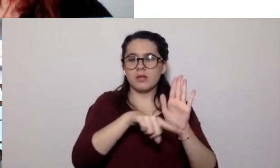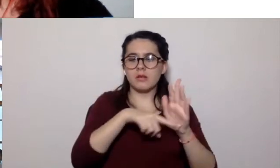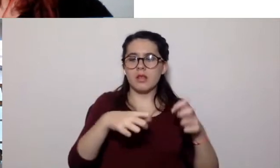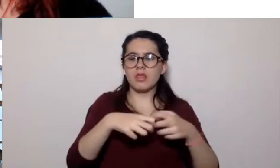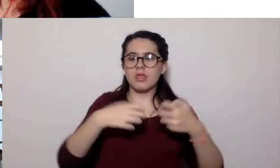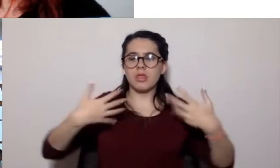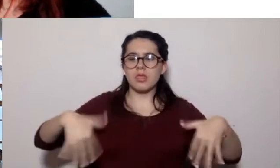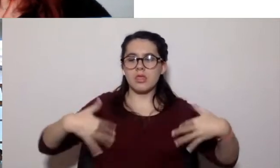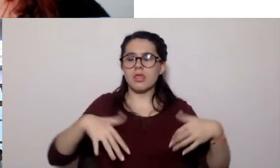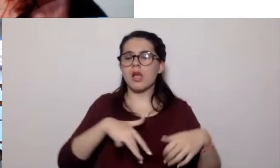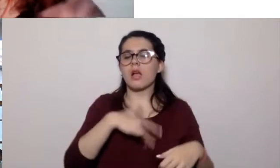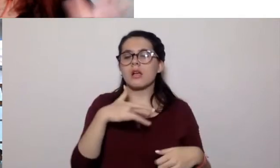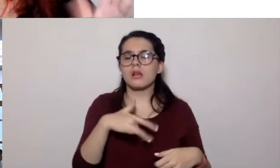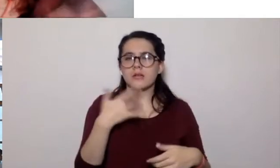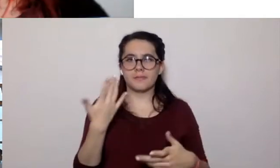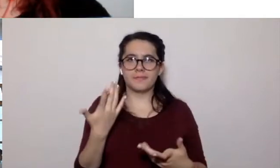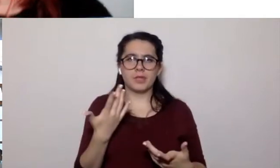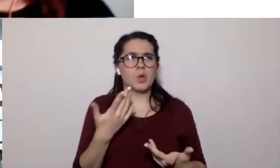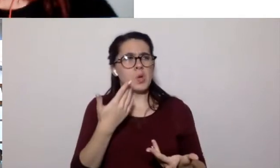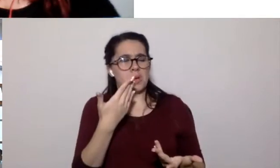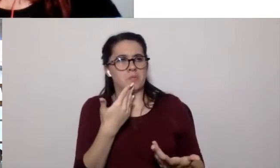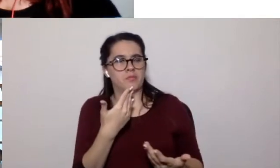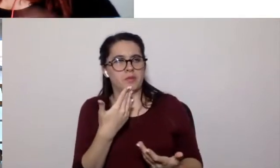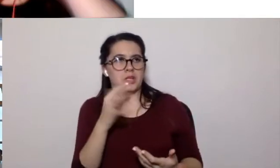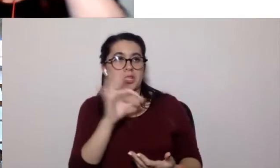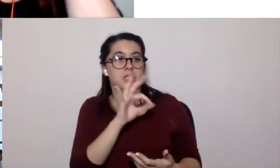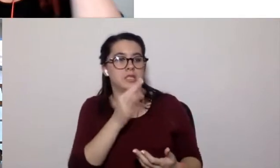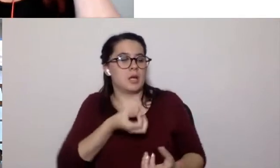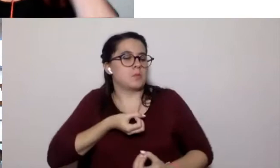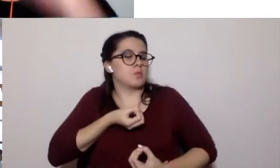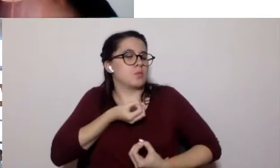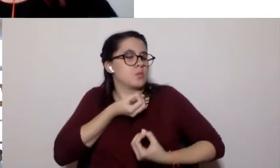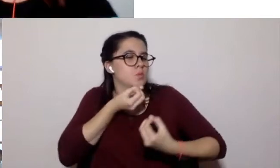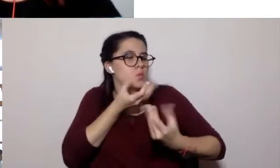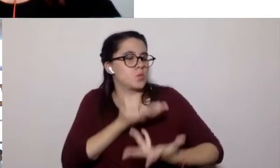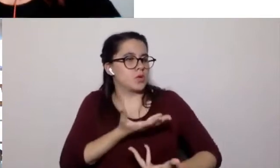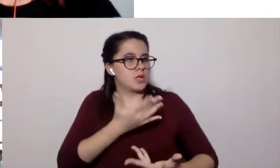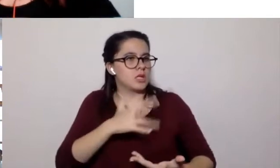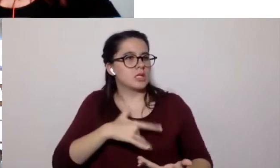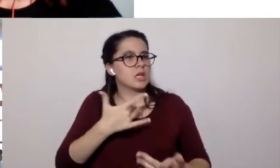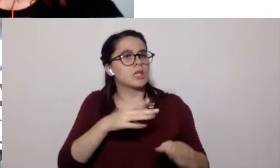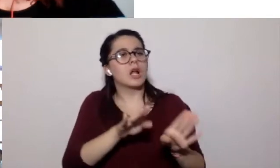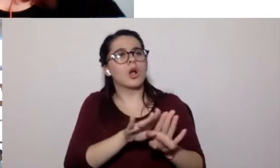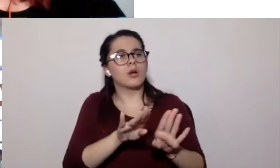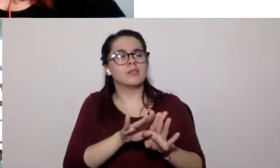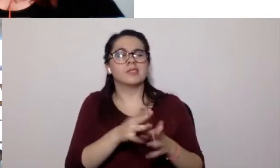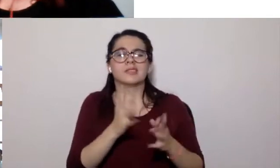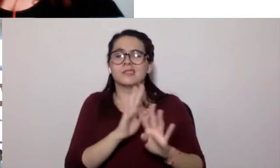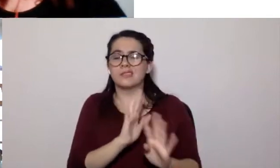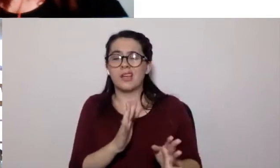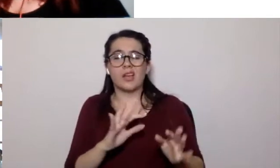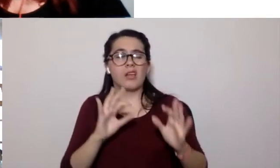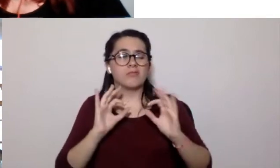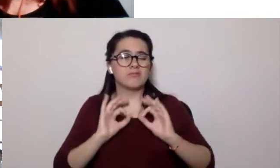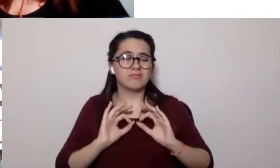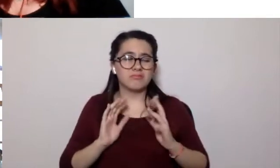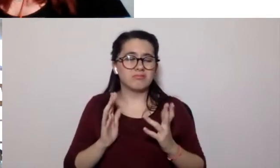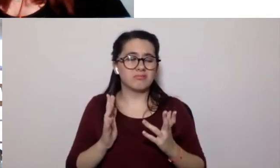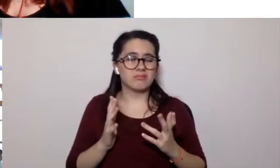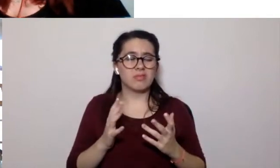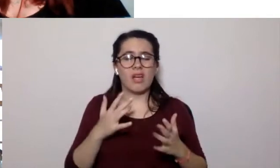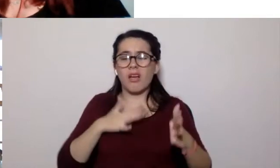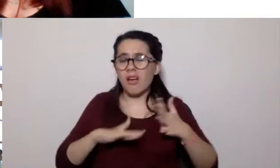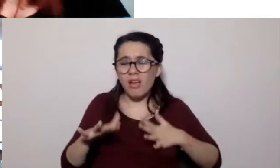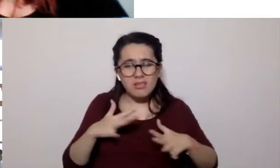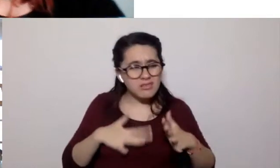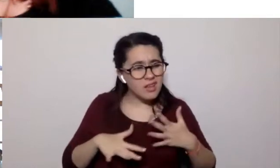ahí decirlo? Como al principio lo decía, ¿sabes qué? Estoy cansado, estoy estresado, estoy preocupado porque tengo que tener, ahorita